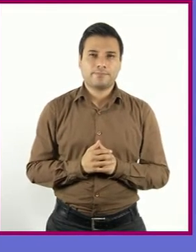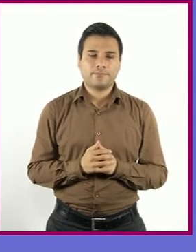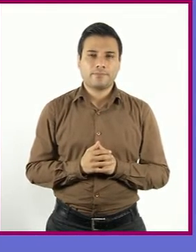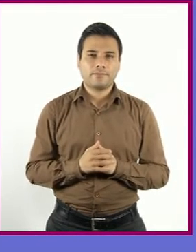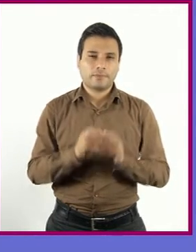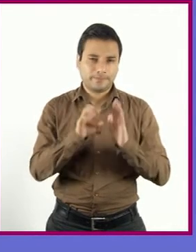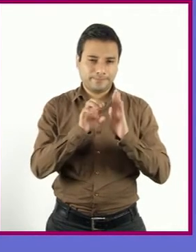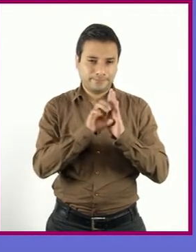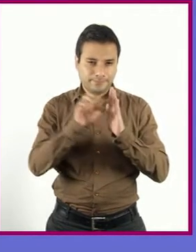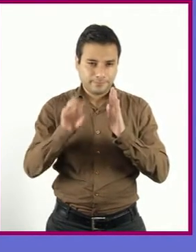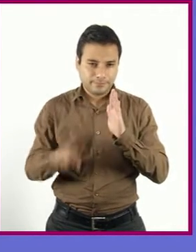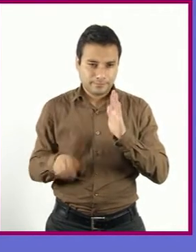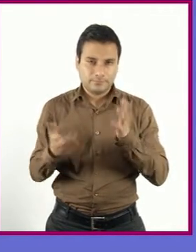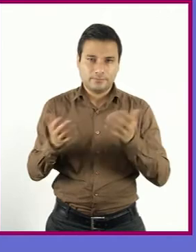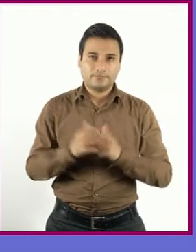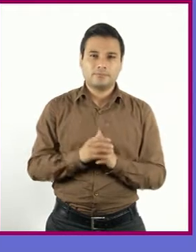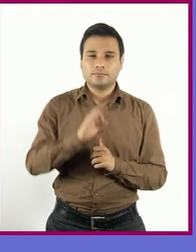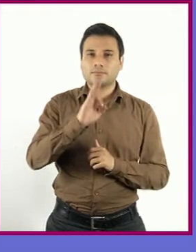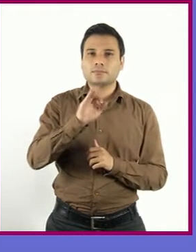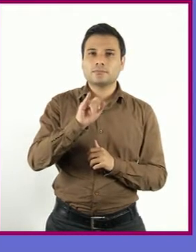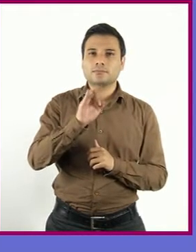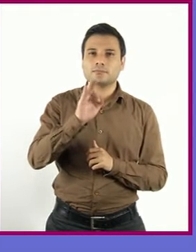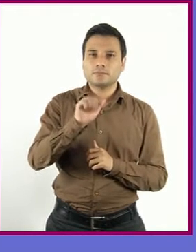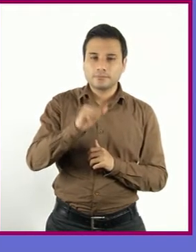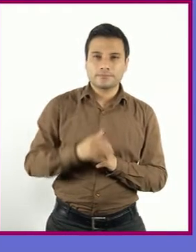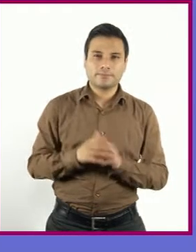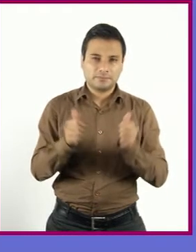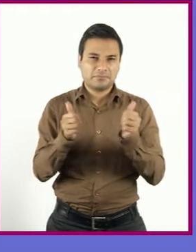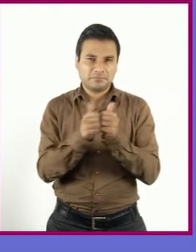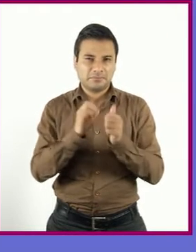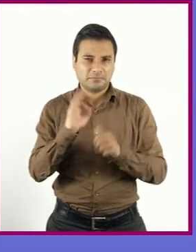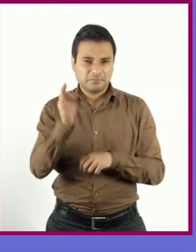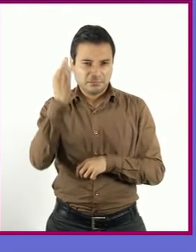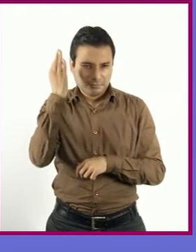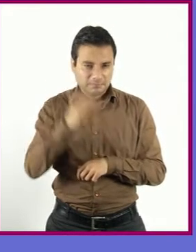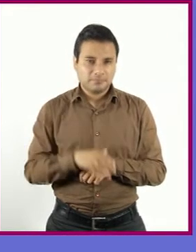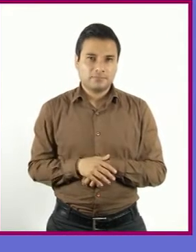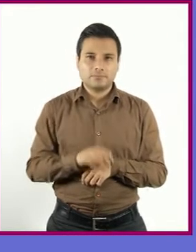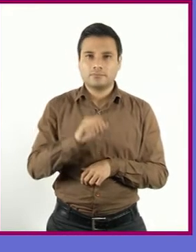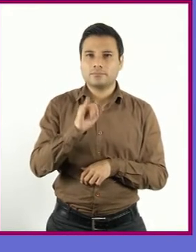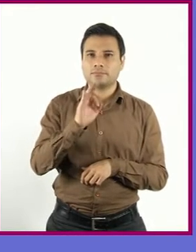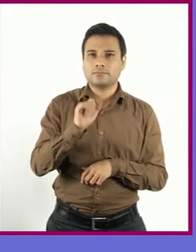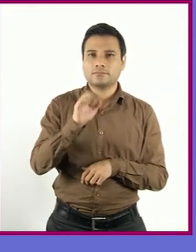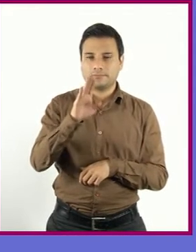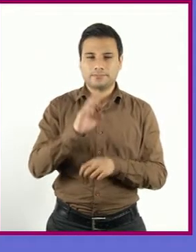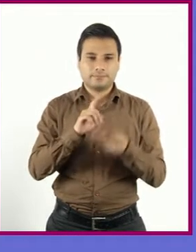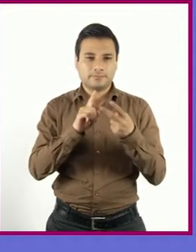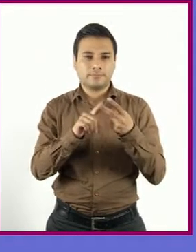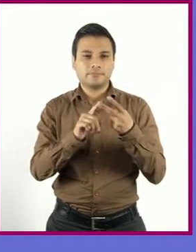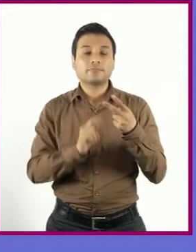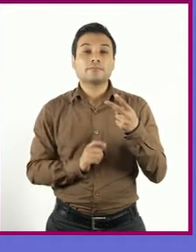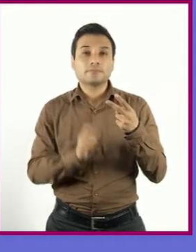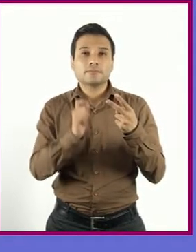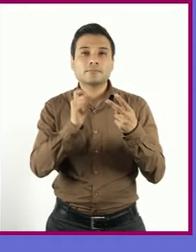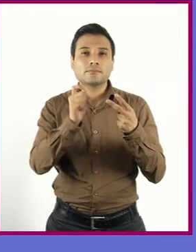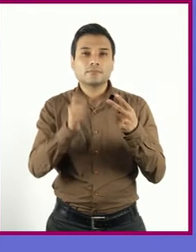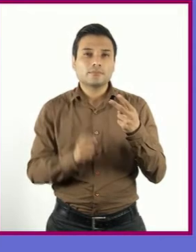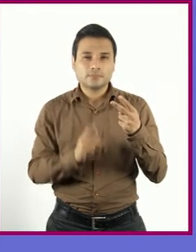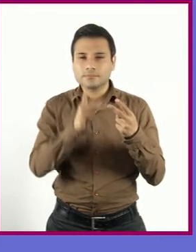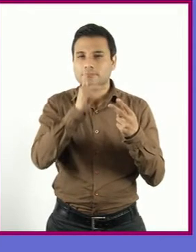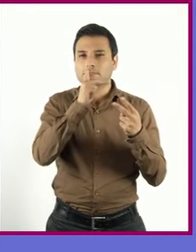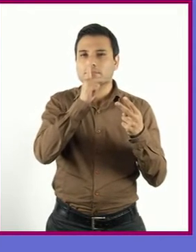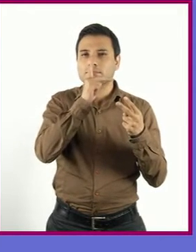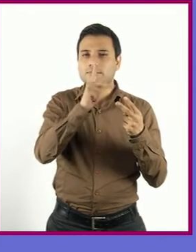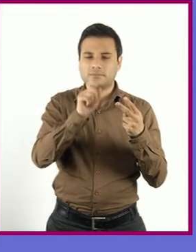como son, por ejemplo, FIFA, Confederación e IFAB. La segunda reúne y define tecnicismos como